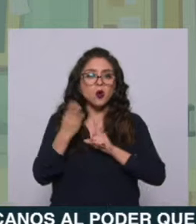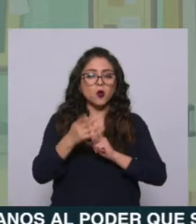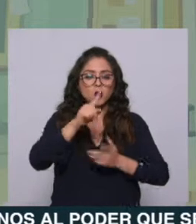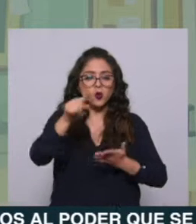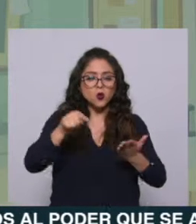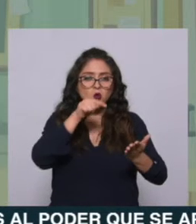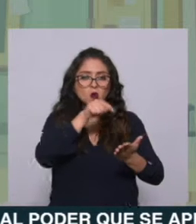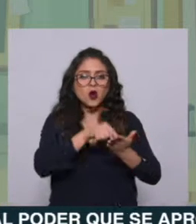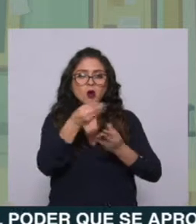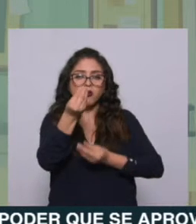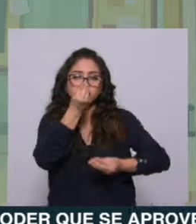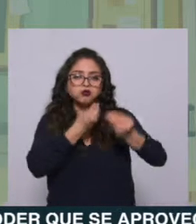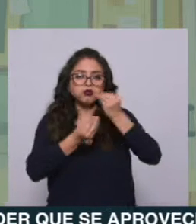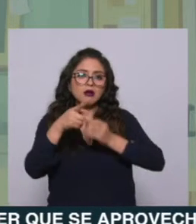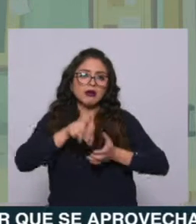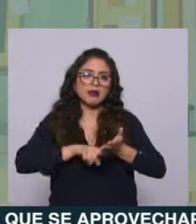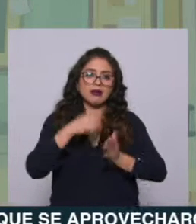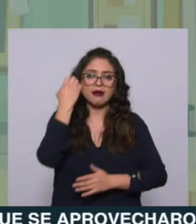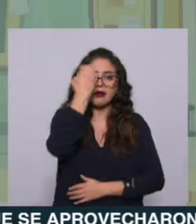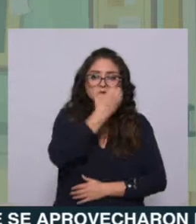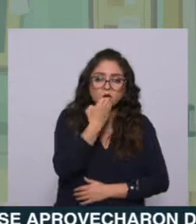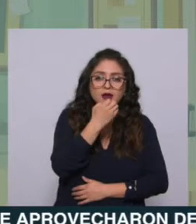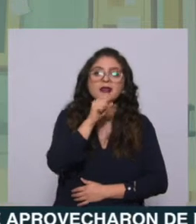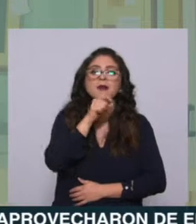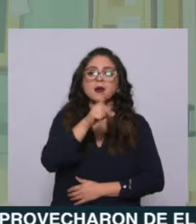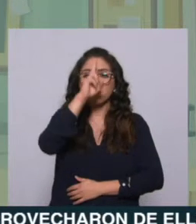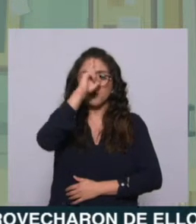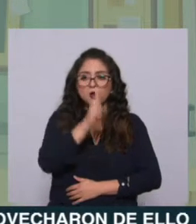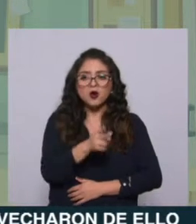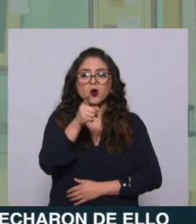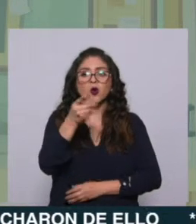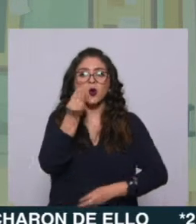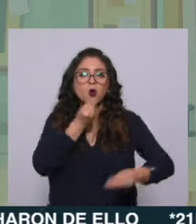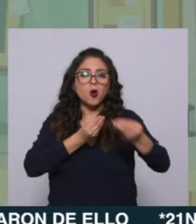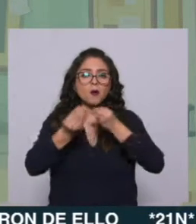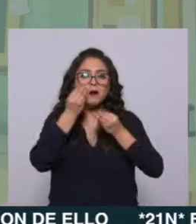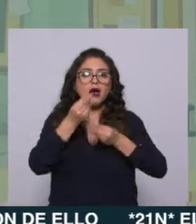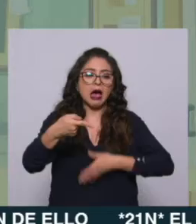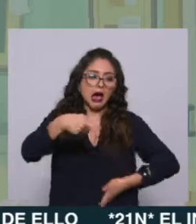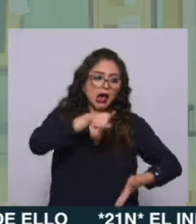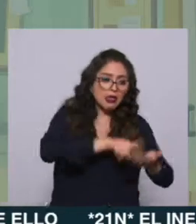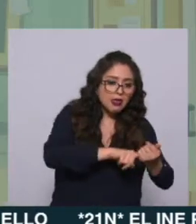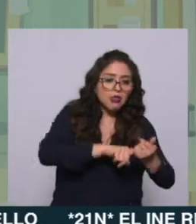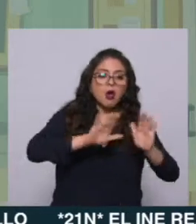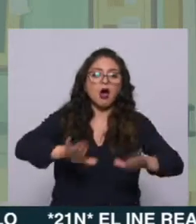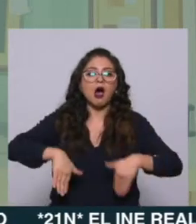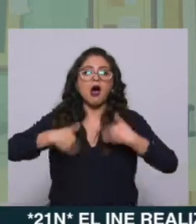establecimiento de consumo escolar, así como prohibir la venta de comida chatarra en el interior y